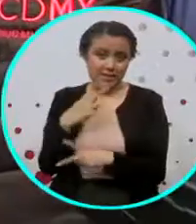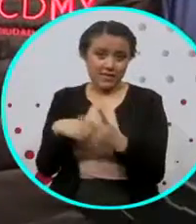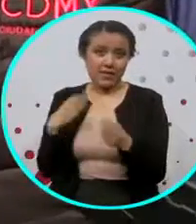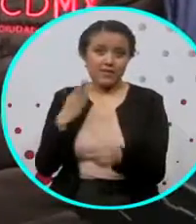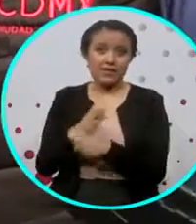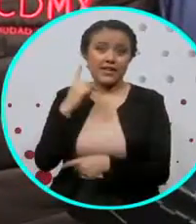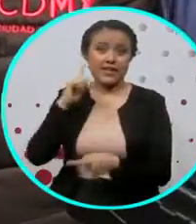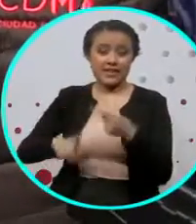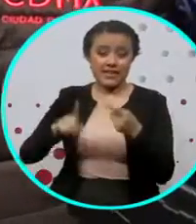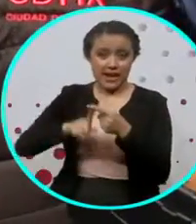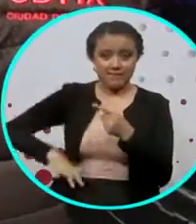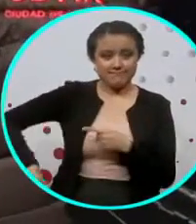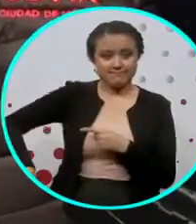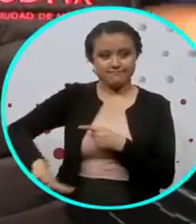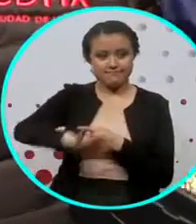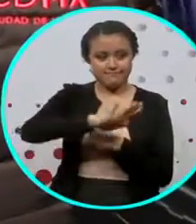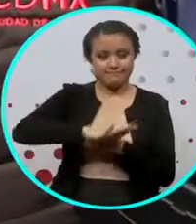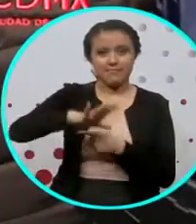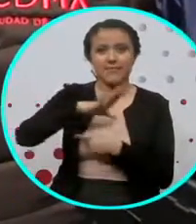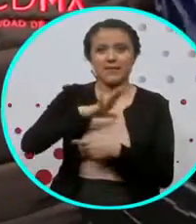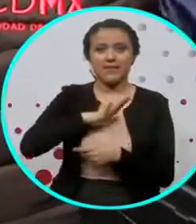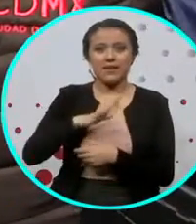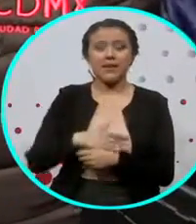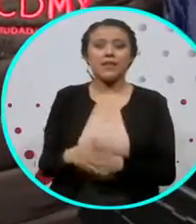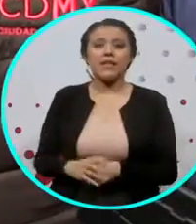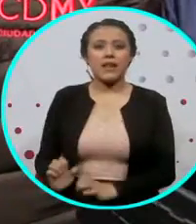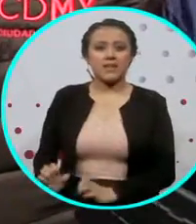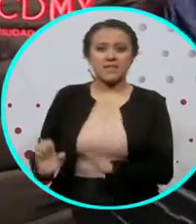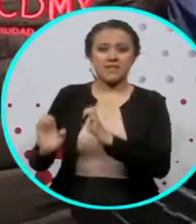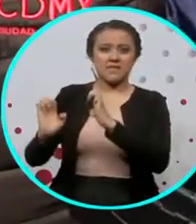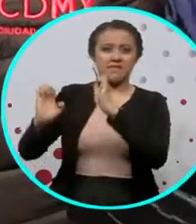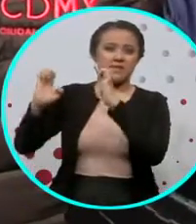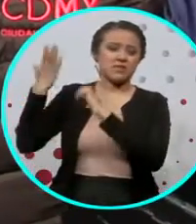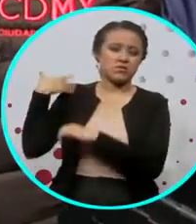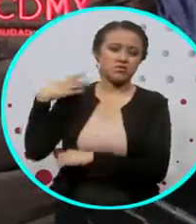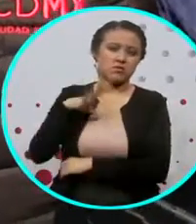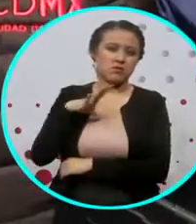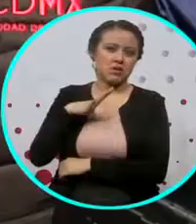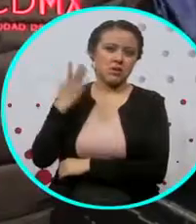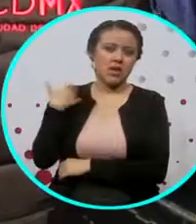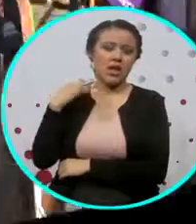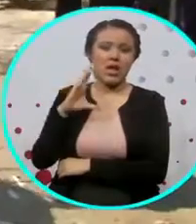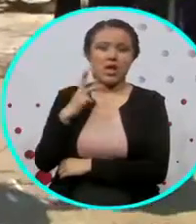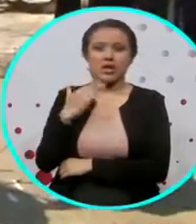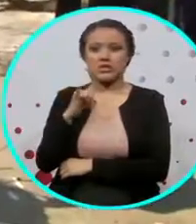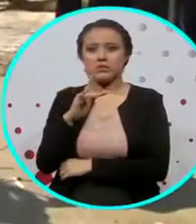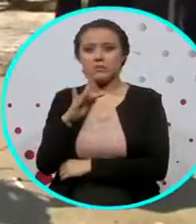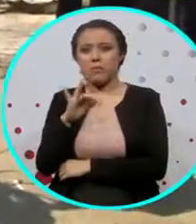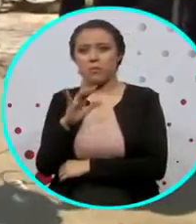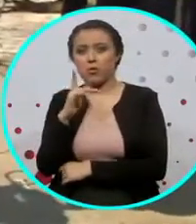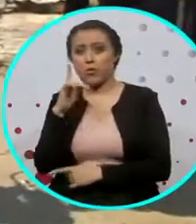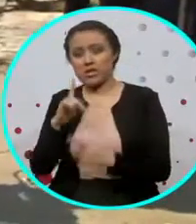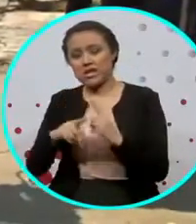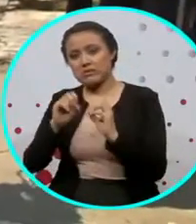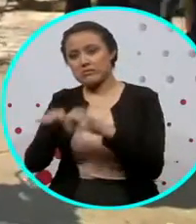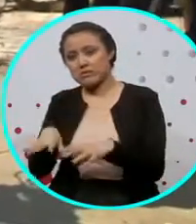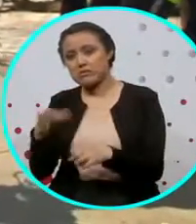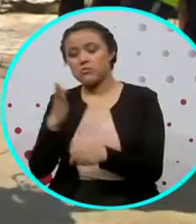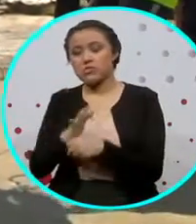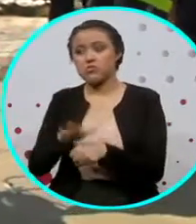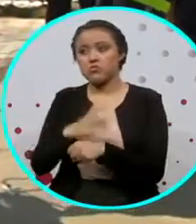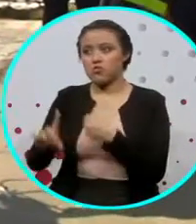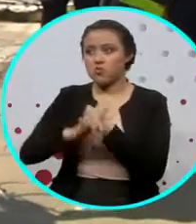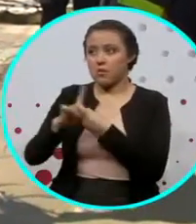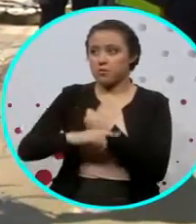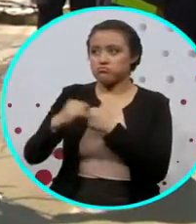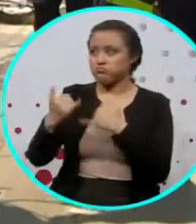retirando estructuras a raíz del edificio que estaba aquí en Chimalpopoca, que se cayeron. Están aquí obstruyendo la